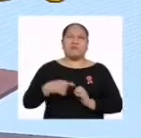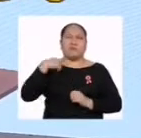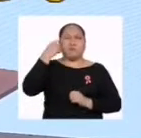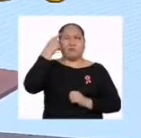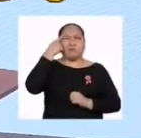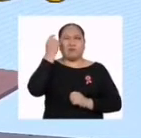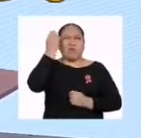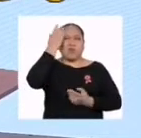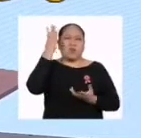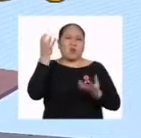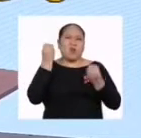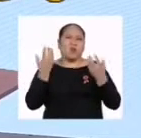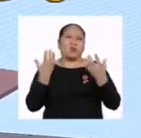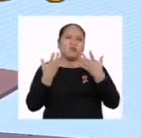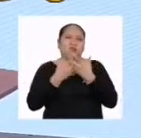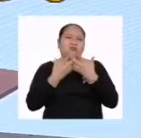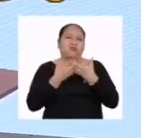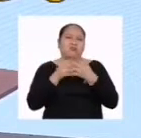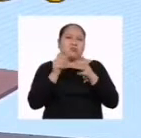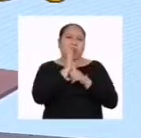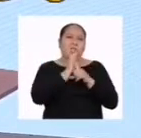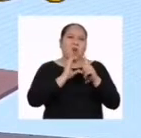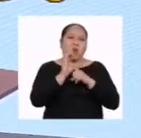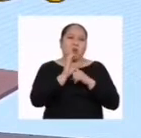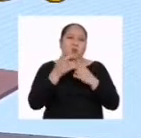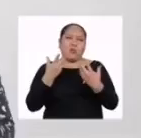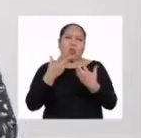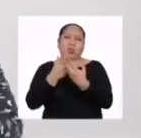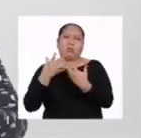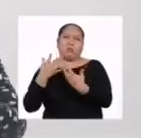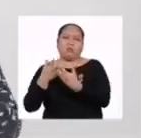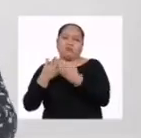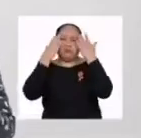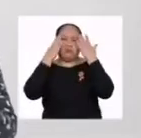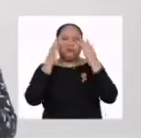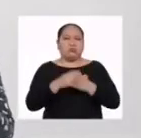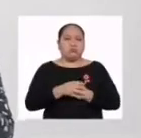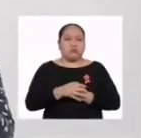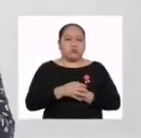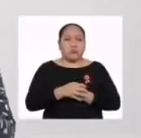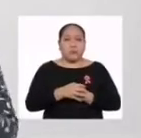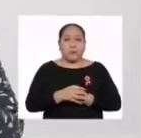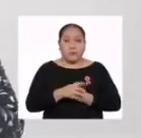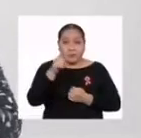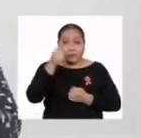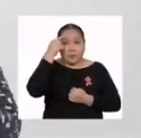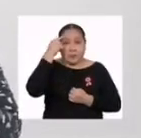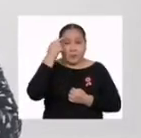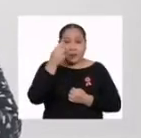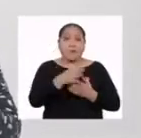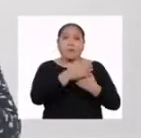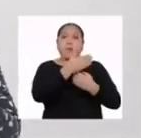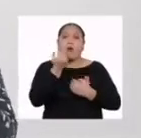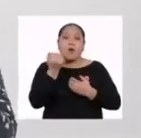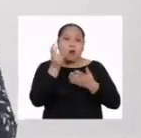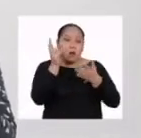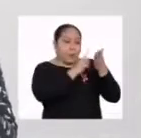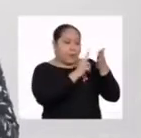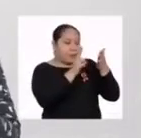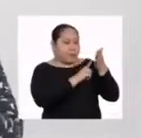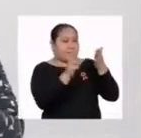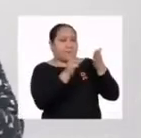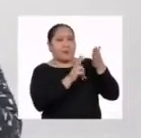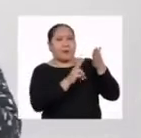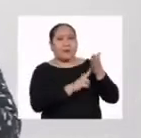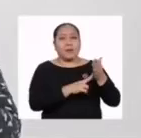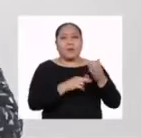es que no tengo claro cómo se relaciona la cultura con las otras actividades. ¿Qué te parece entonces si leemos el texto y